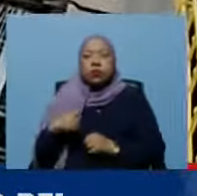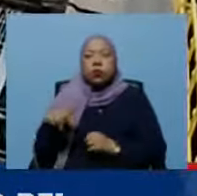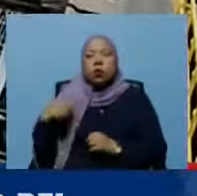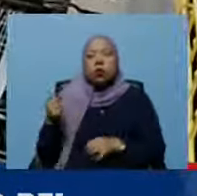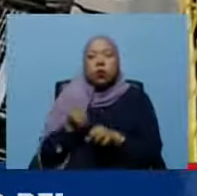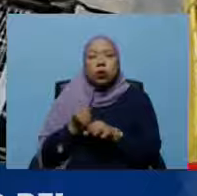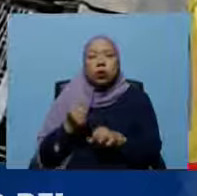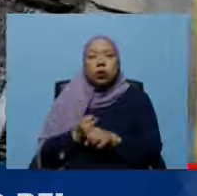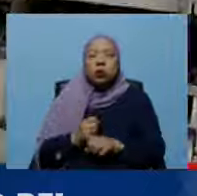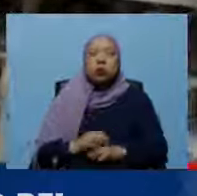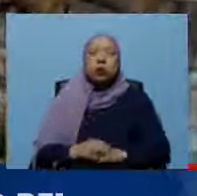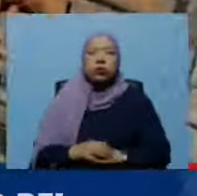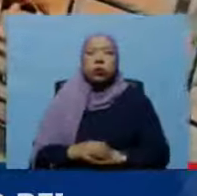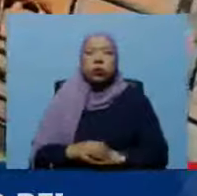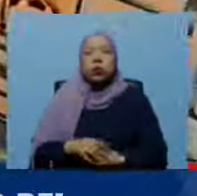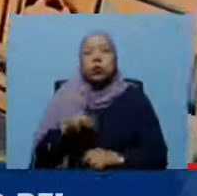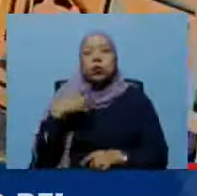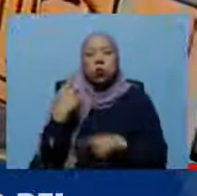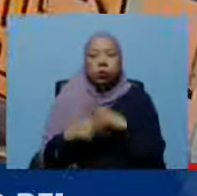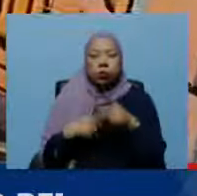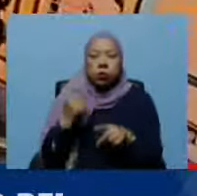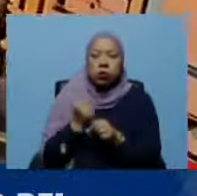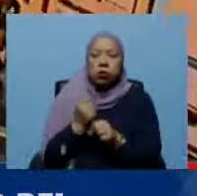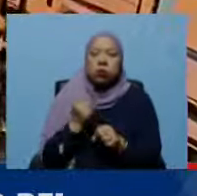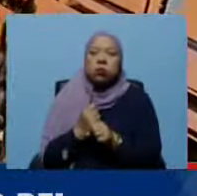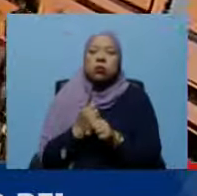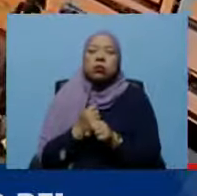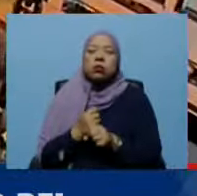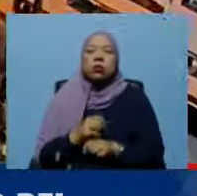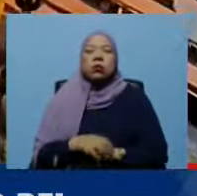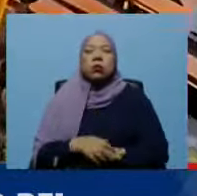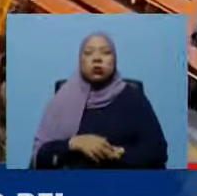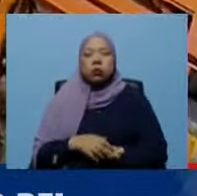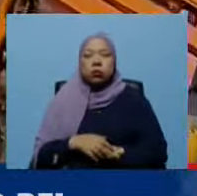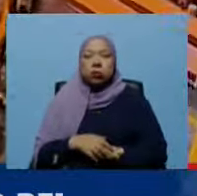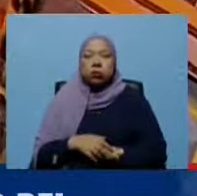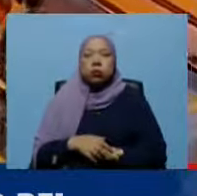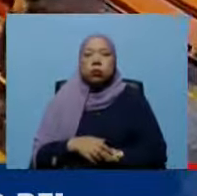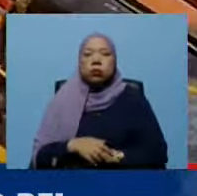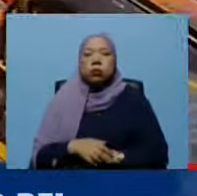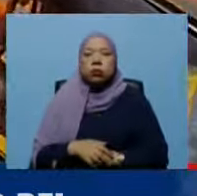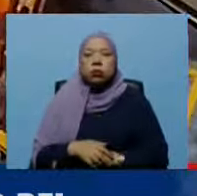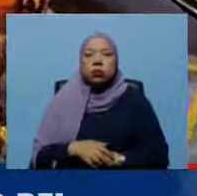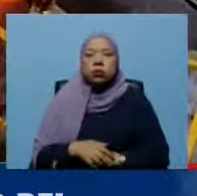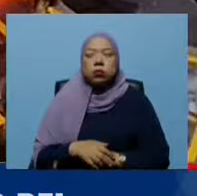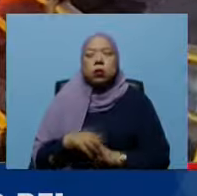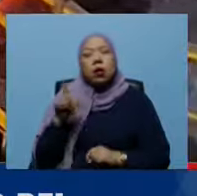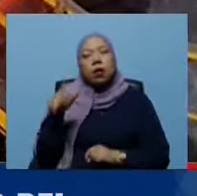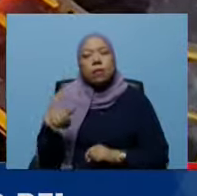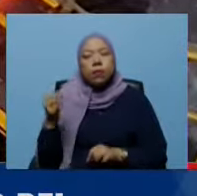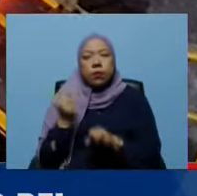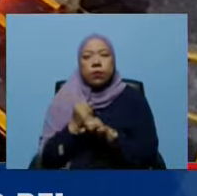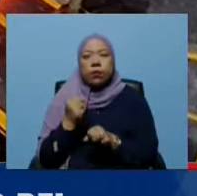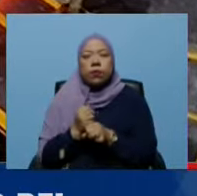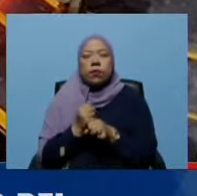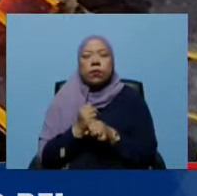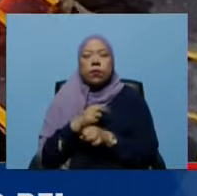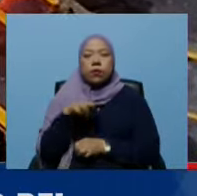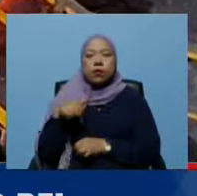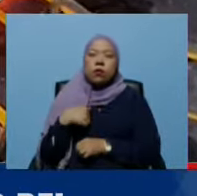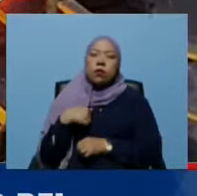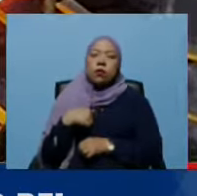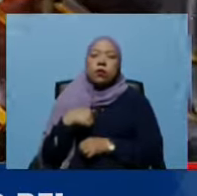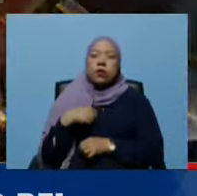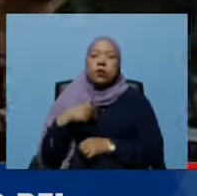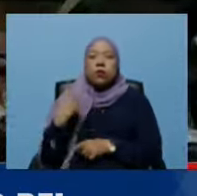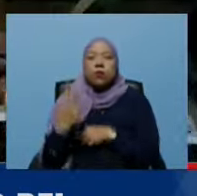la zona de despacho. Ese es el proceso. Como lo dijo Ramón, presidente, una de las cosas más importantes es que nosotros podemos